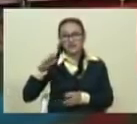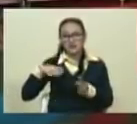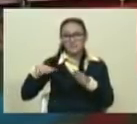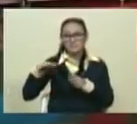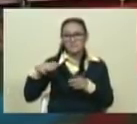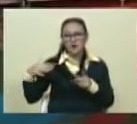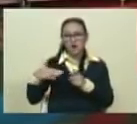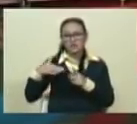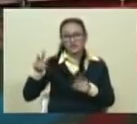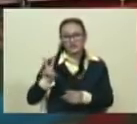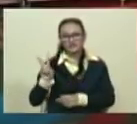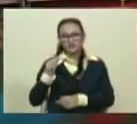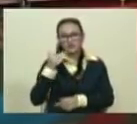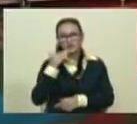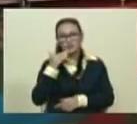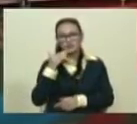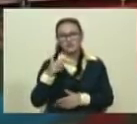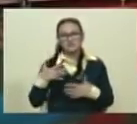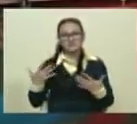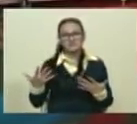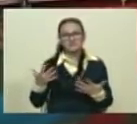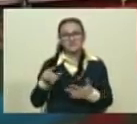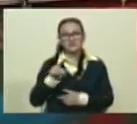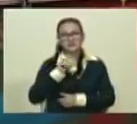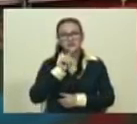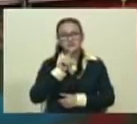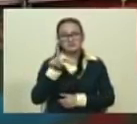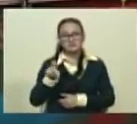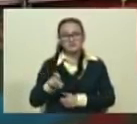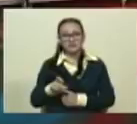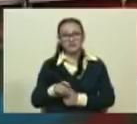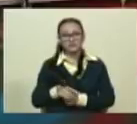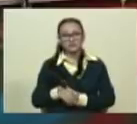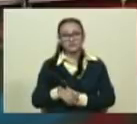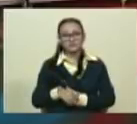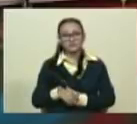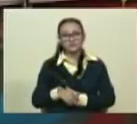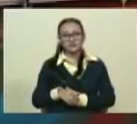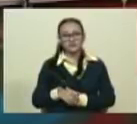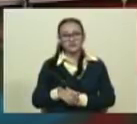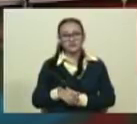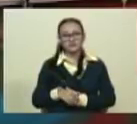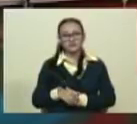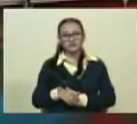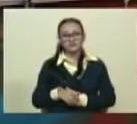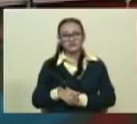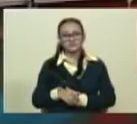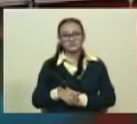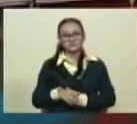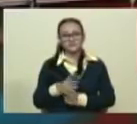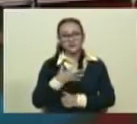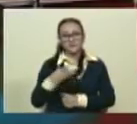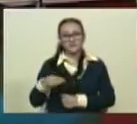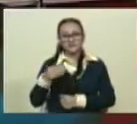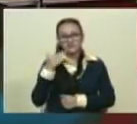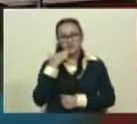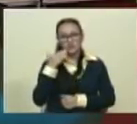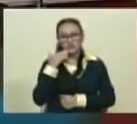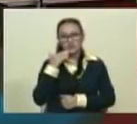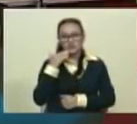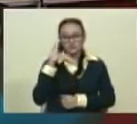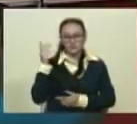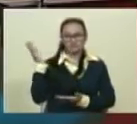Venezuela? Otra de las preguntas tiene que ver con el presidente de los Estados Unidos, Donald